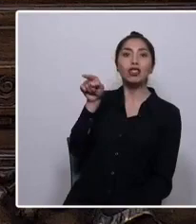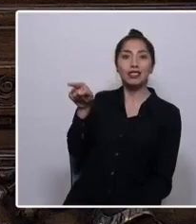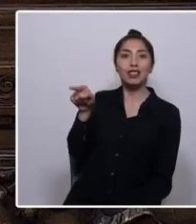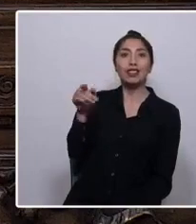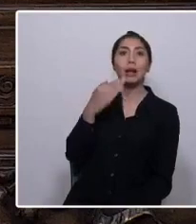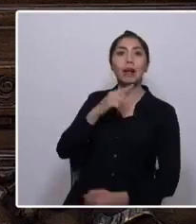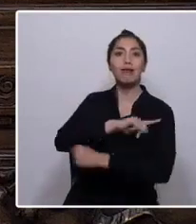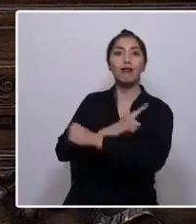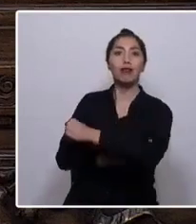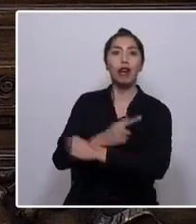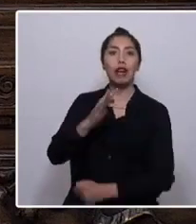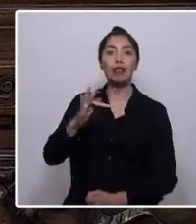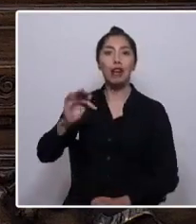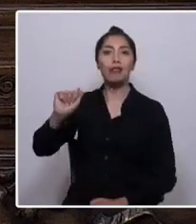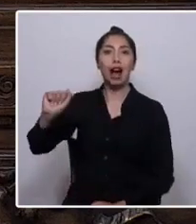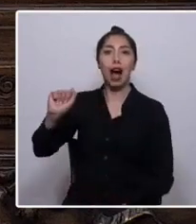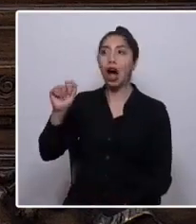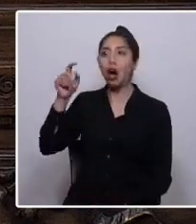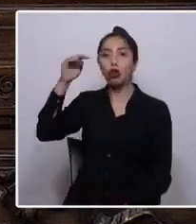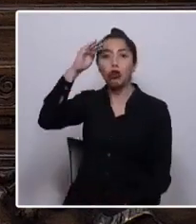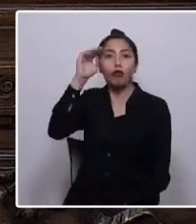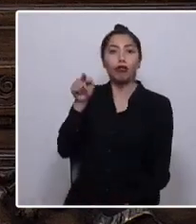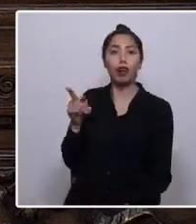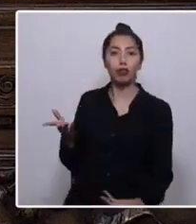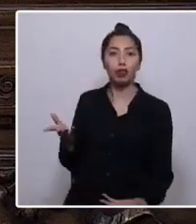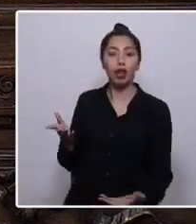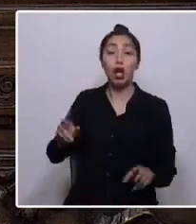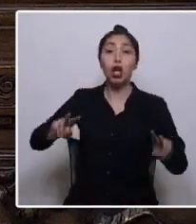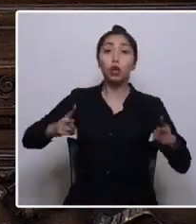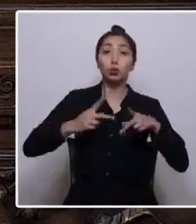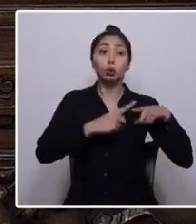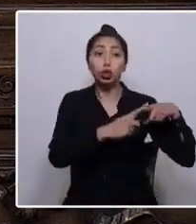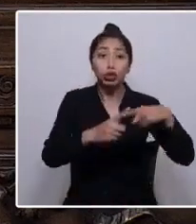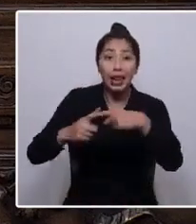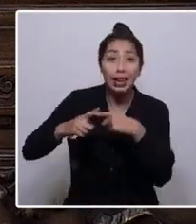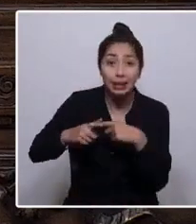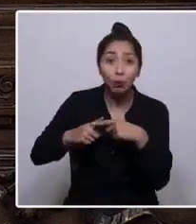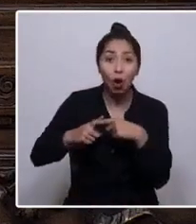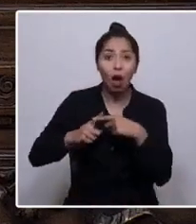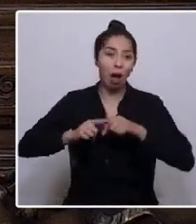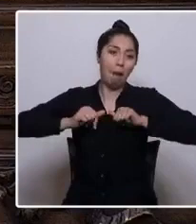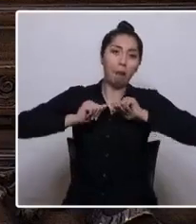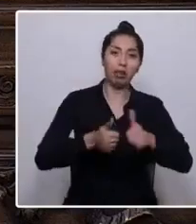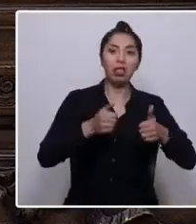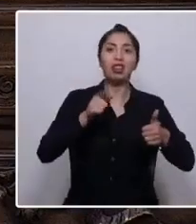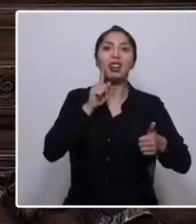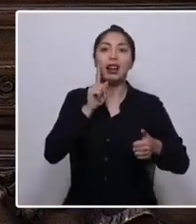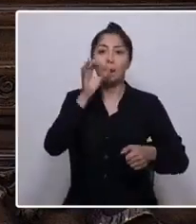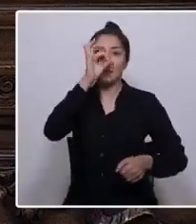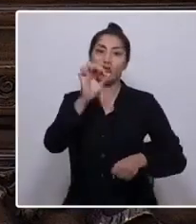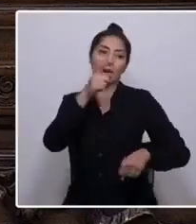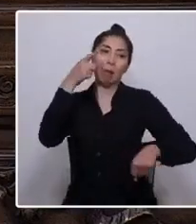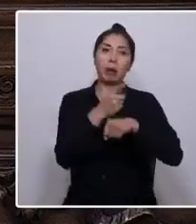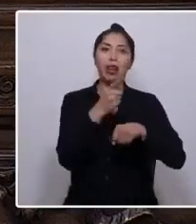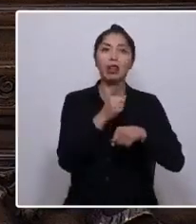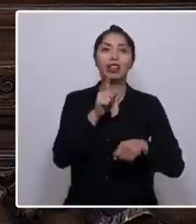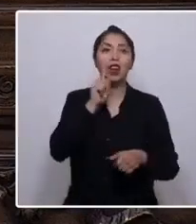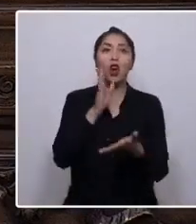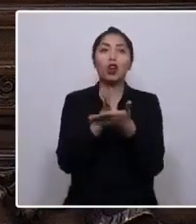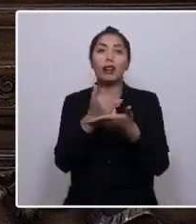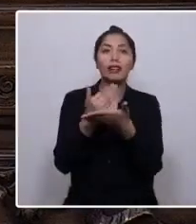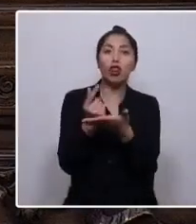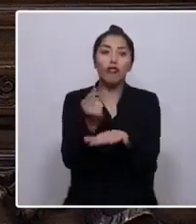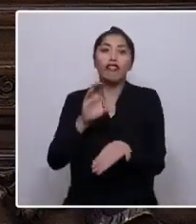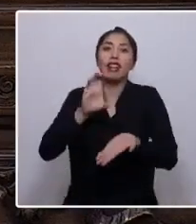armadas la construcción del socialismo en chile fue aplastada el golpe militar organizado y financiado por